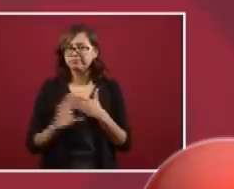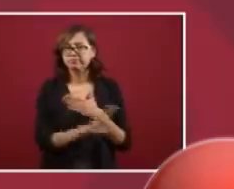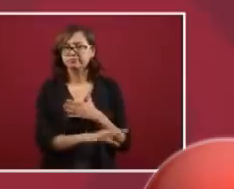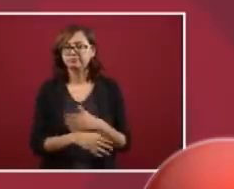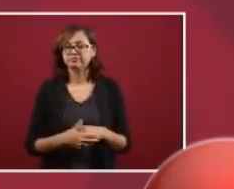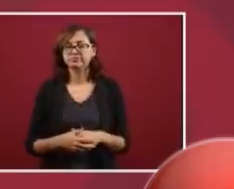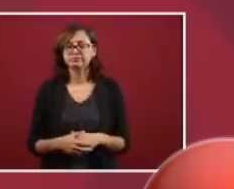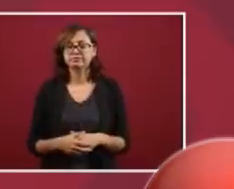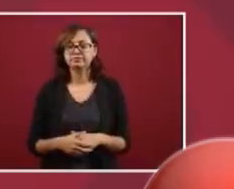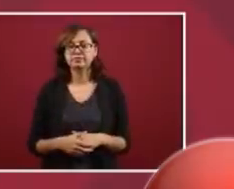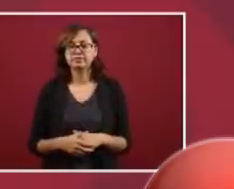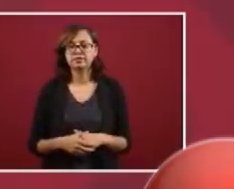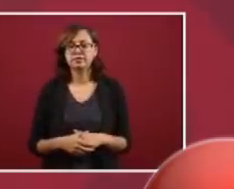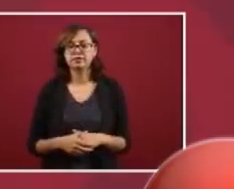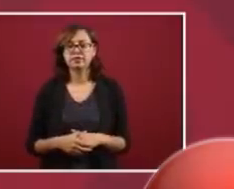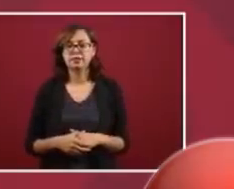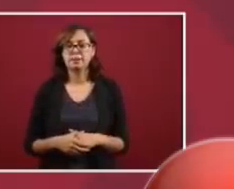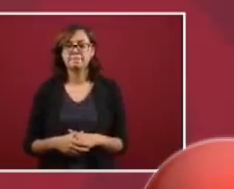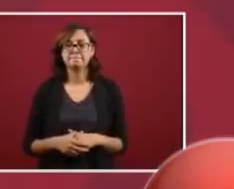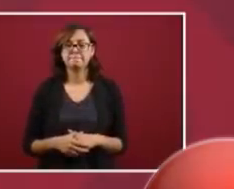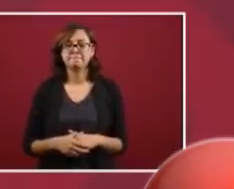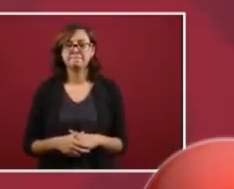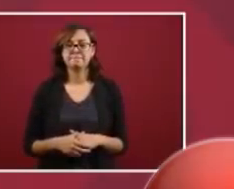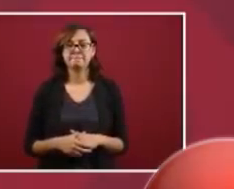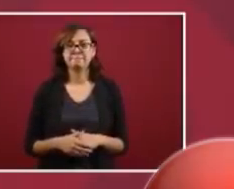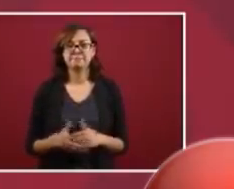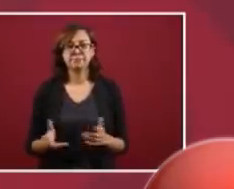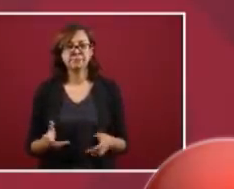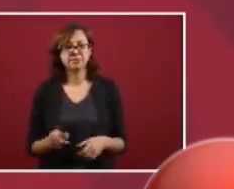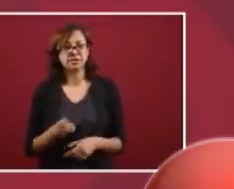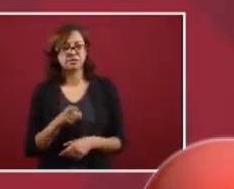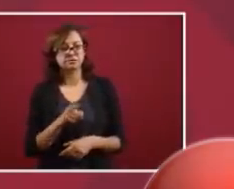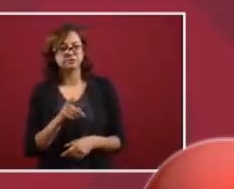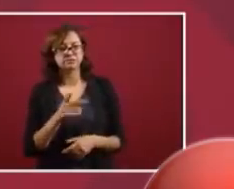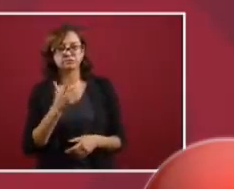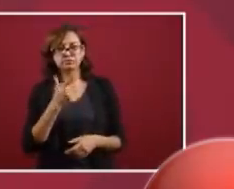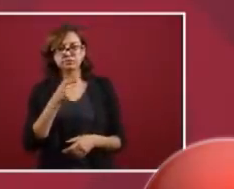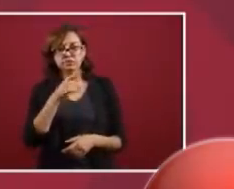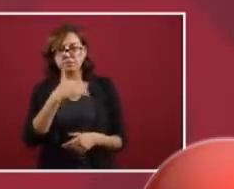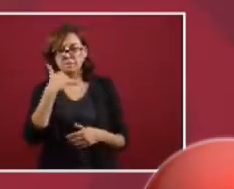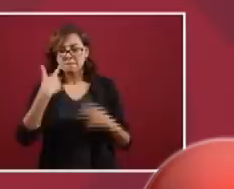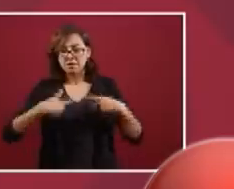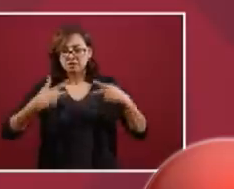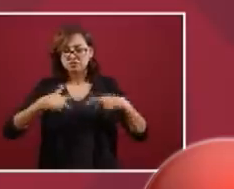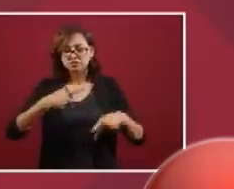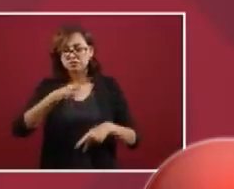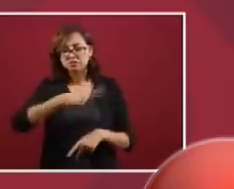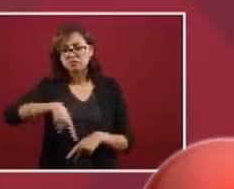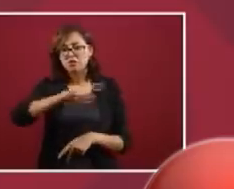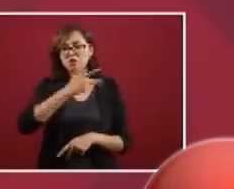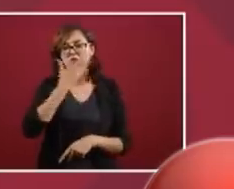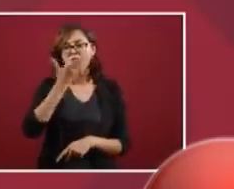Pero dice que no se vea bien a quienes